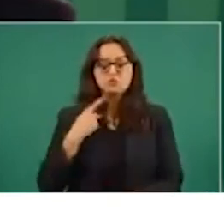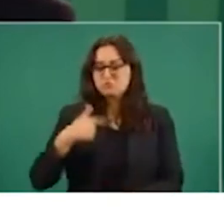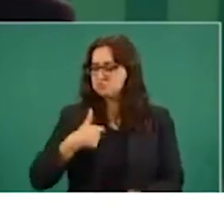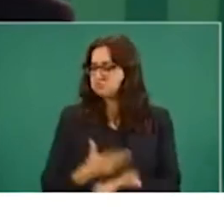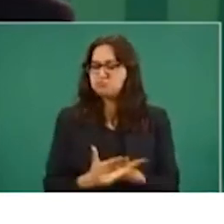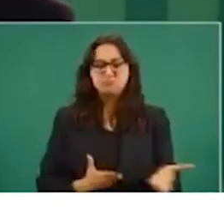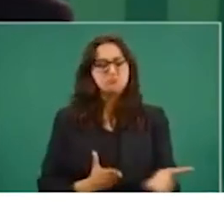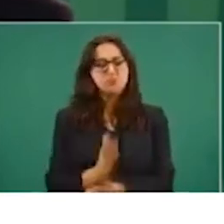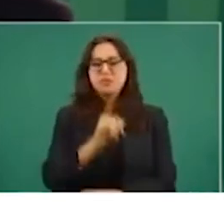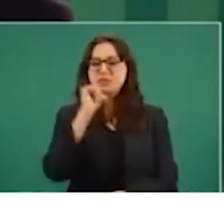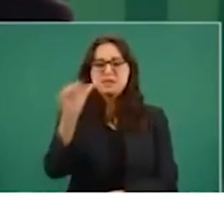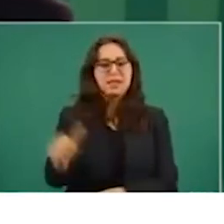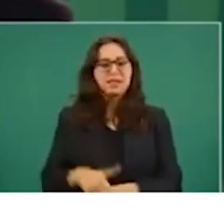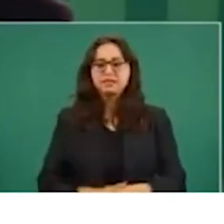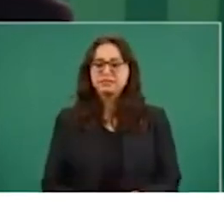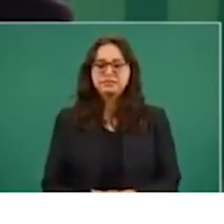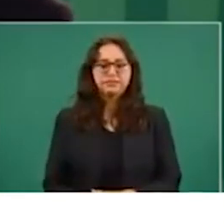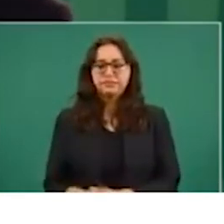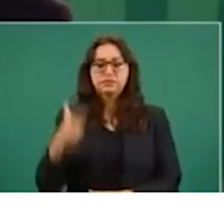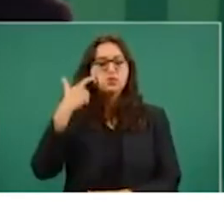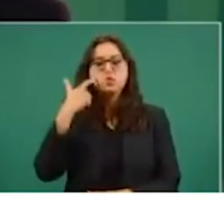No quiero